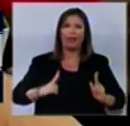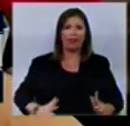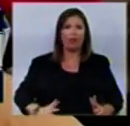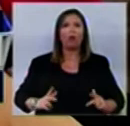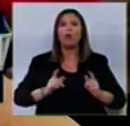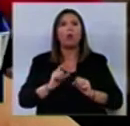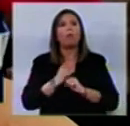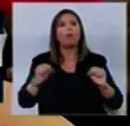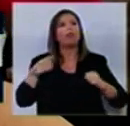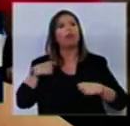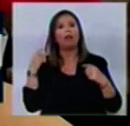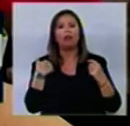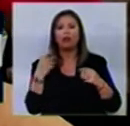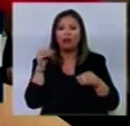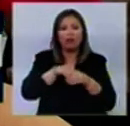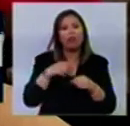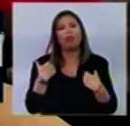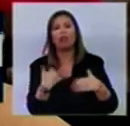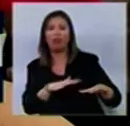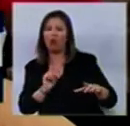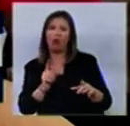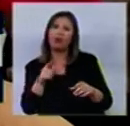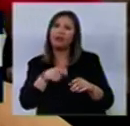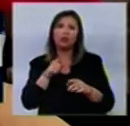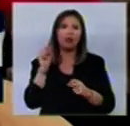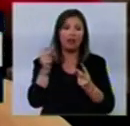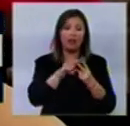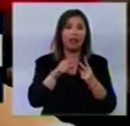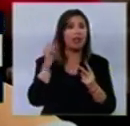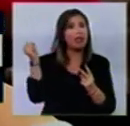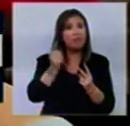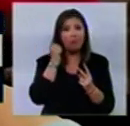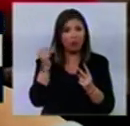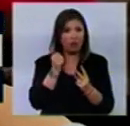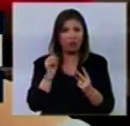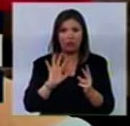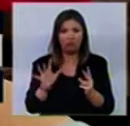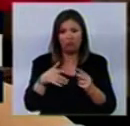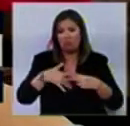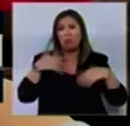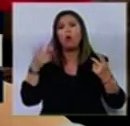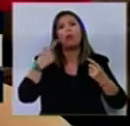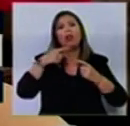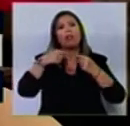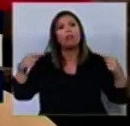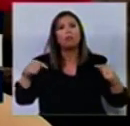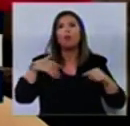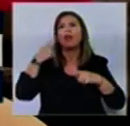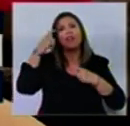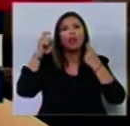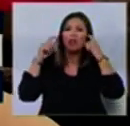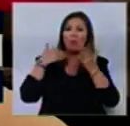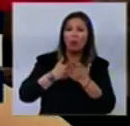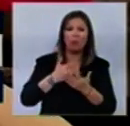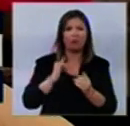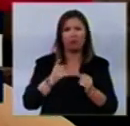nosotros la política y la ética no se pueden separar con estas dos referencias las posibilidades están todas abiertas estamos conversando estamos